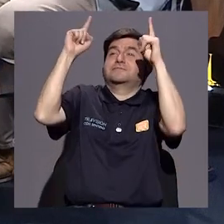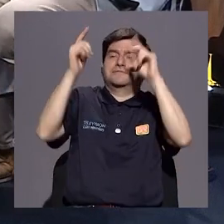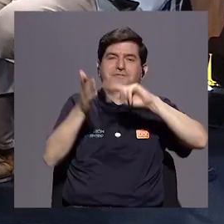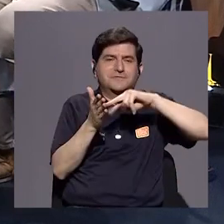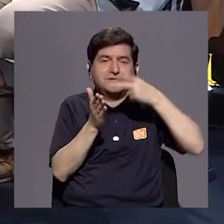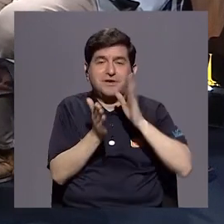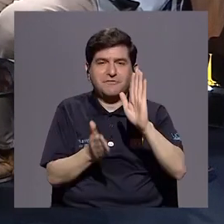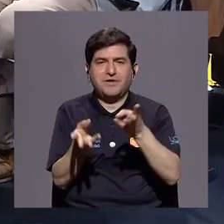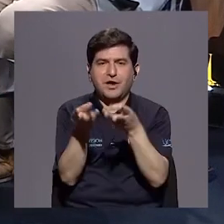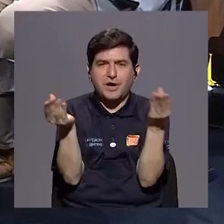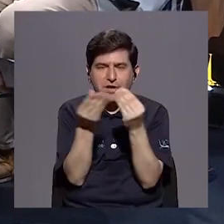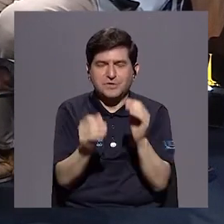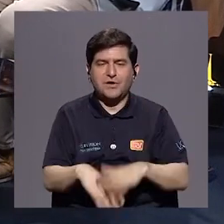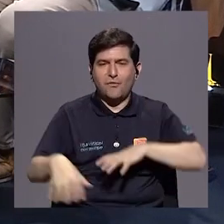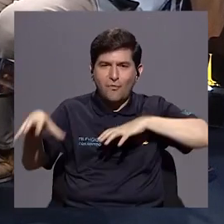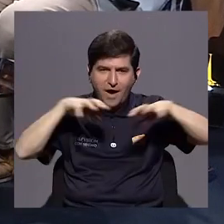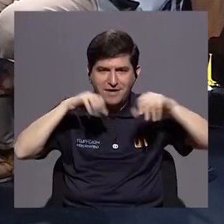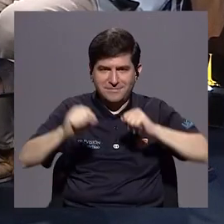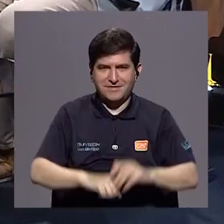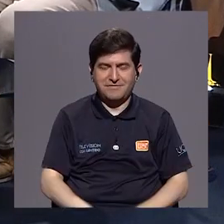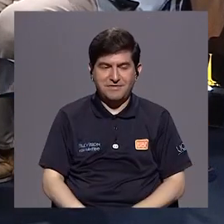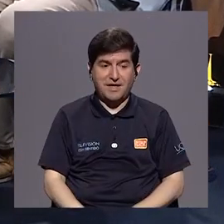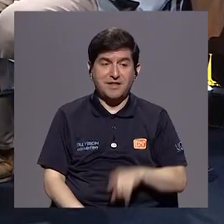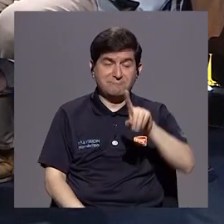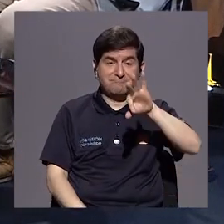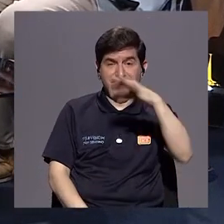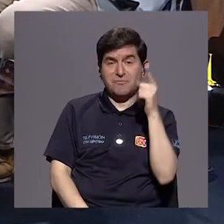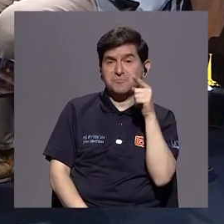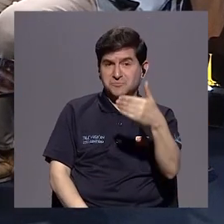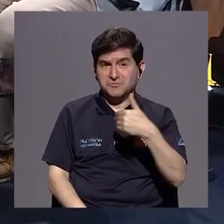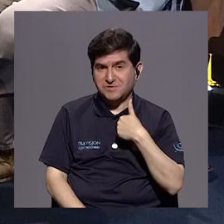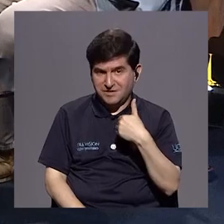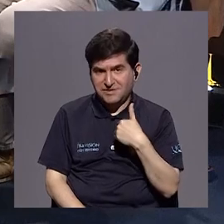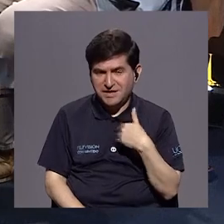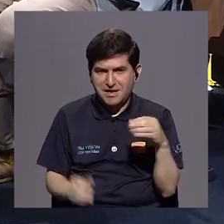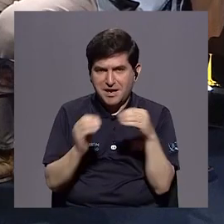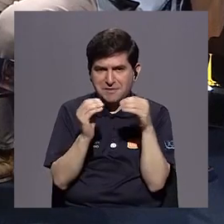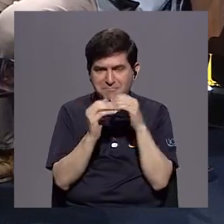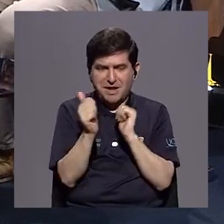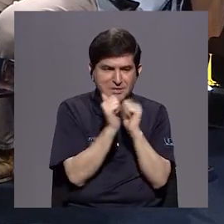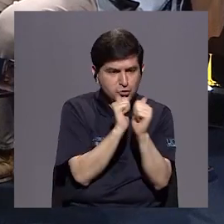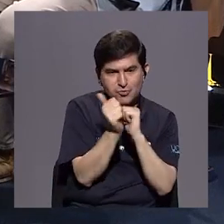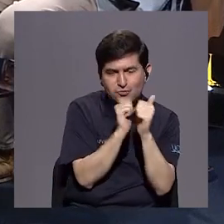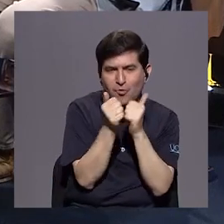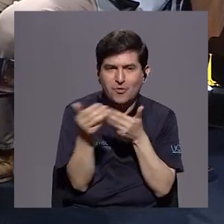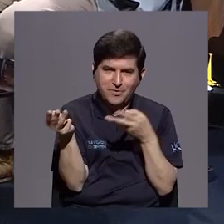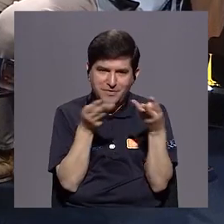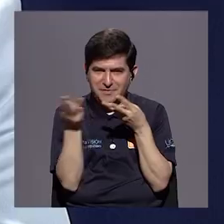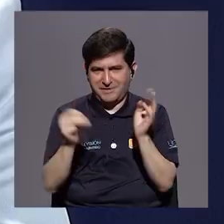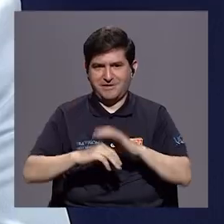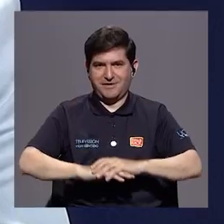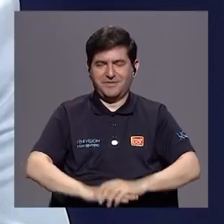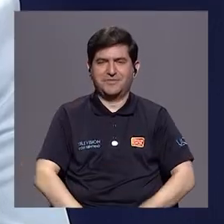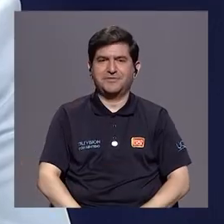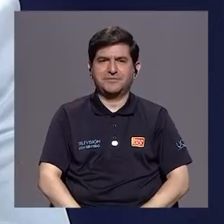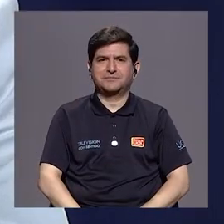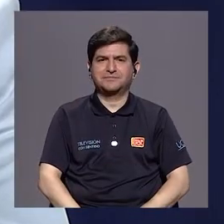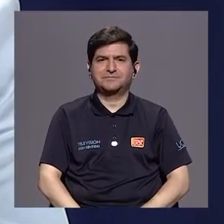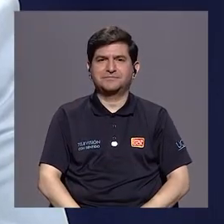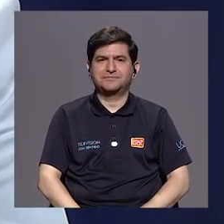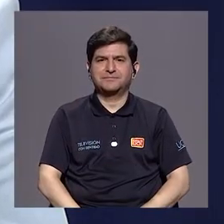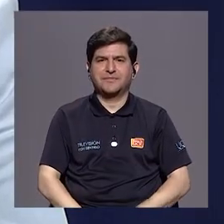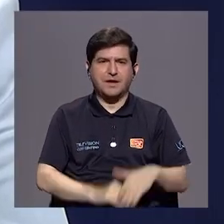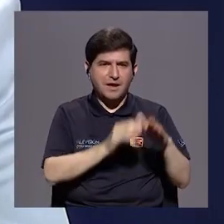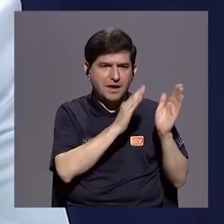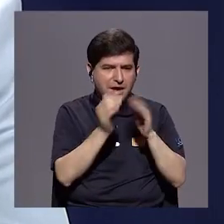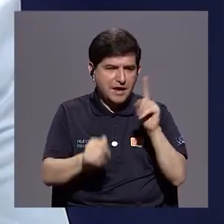su producción su actividad pues de alguna manera usted tiene una mayor competitividad en el mercado entonces el